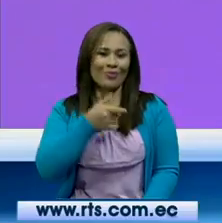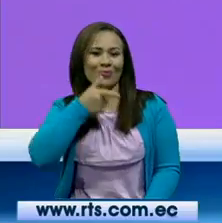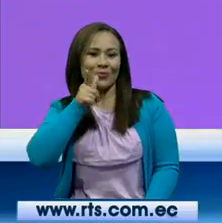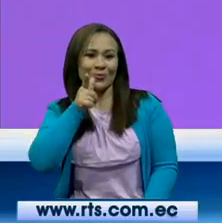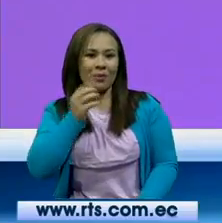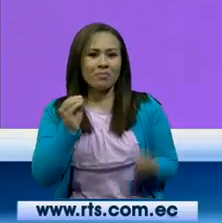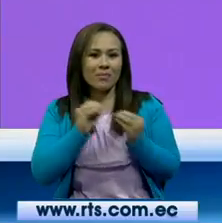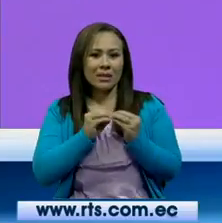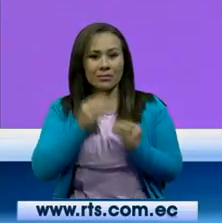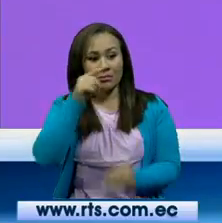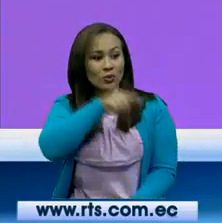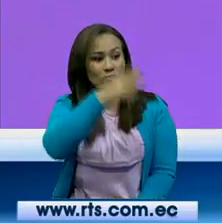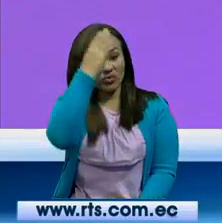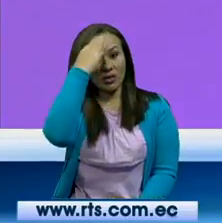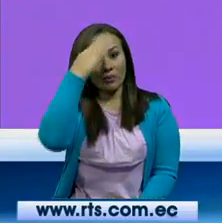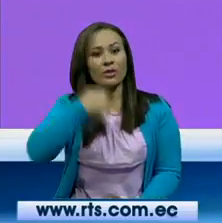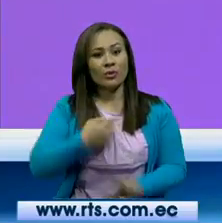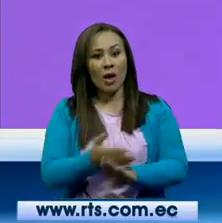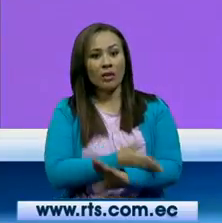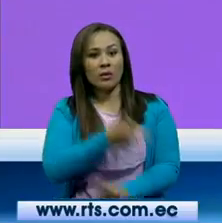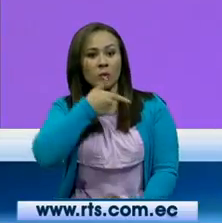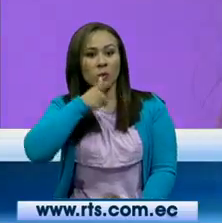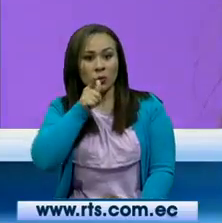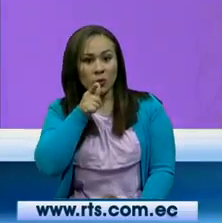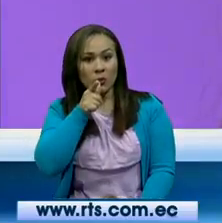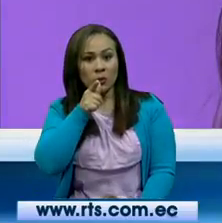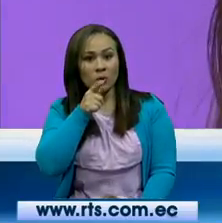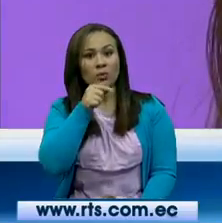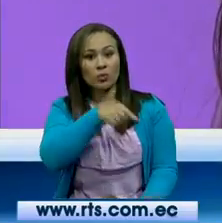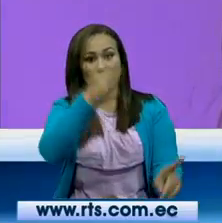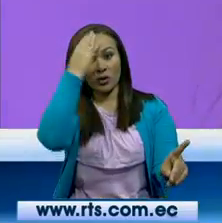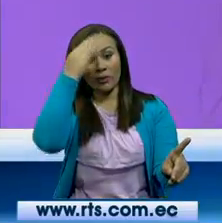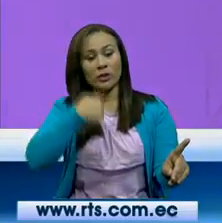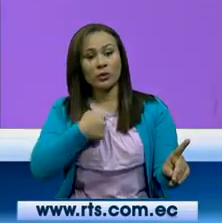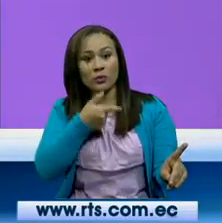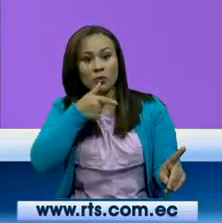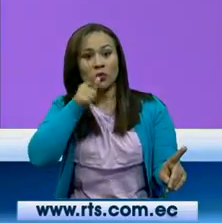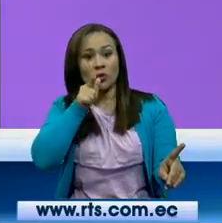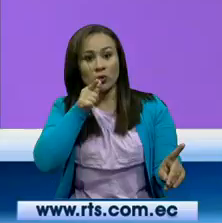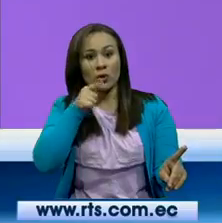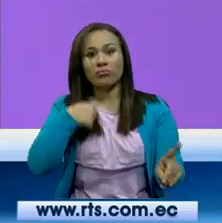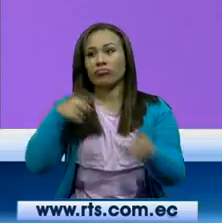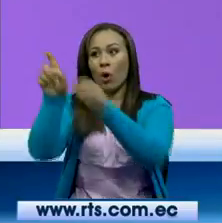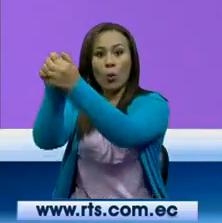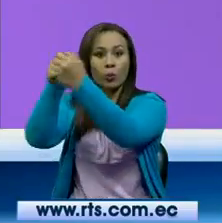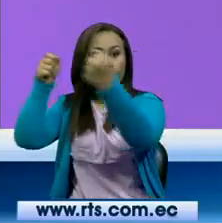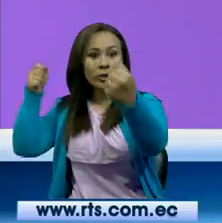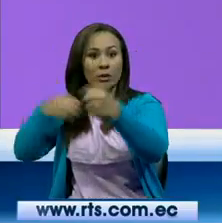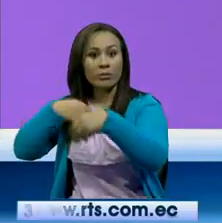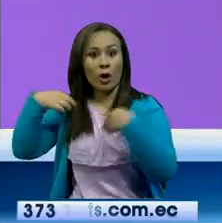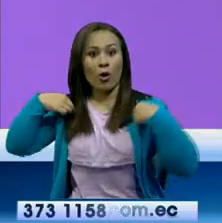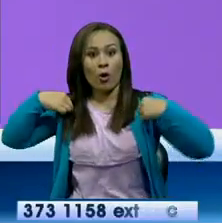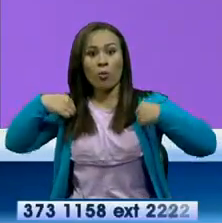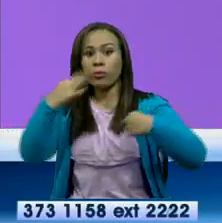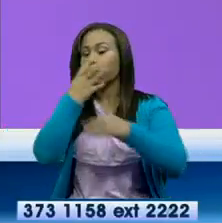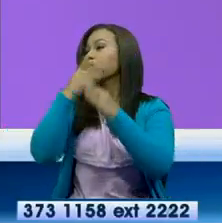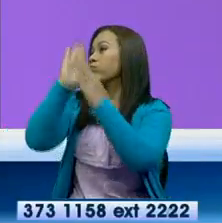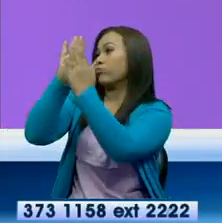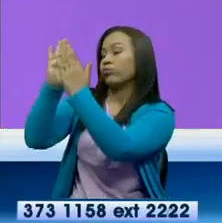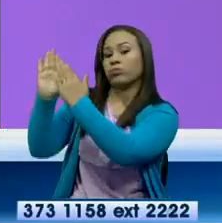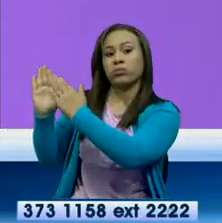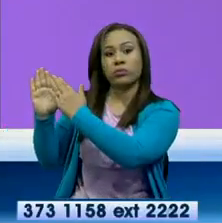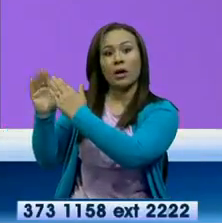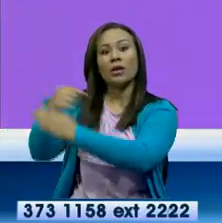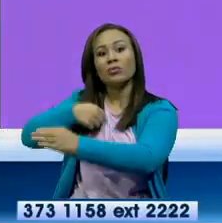que tú sabías que yo tomaba verdad tú sabías dice klose la ropa estaba bien bonita guardada